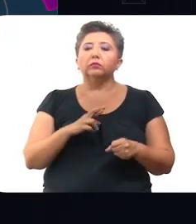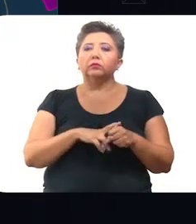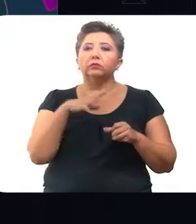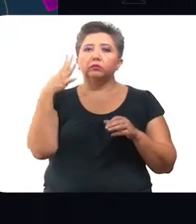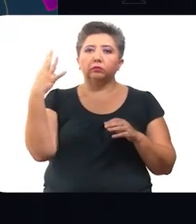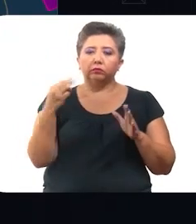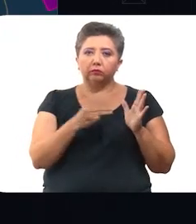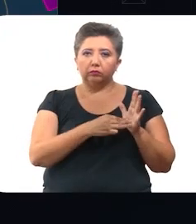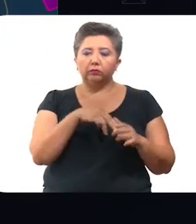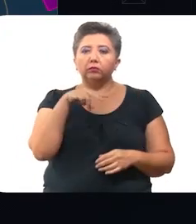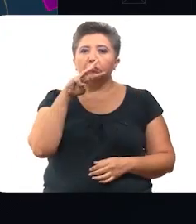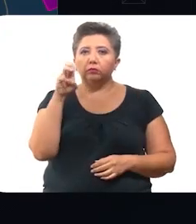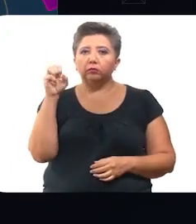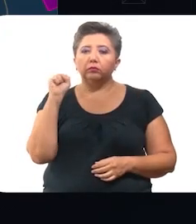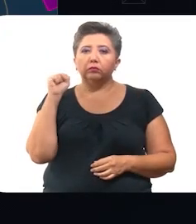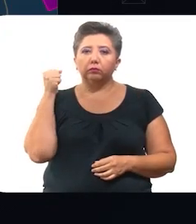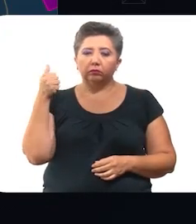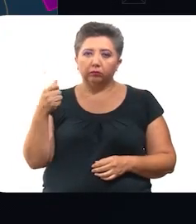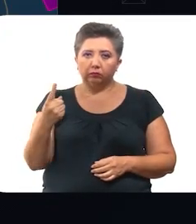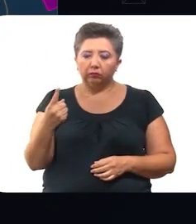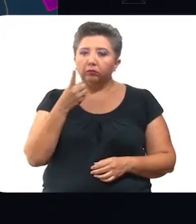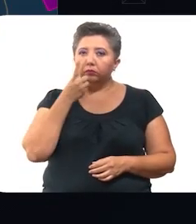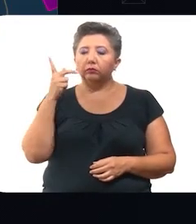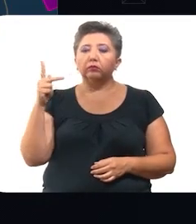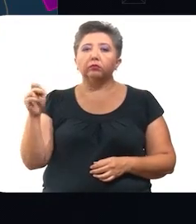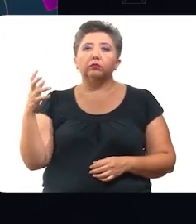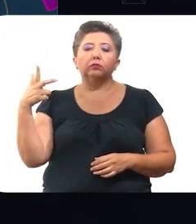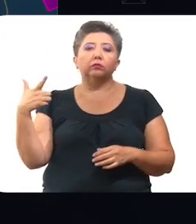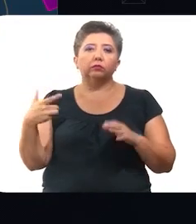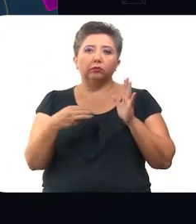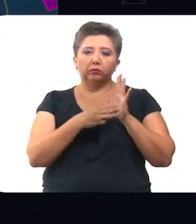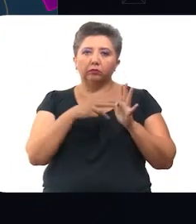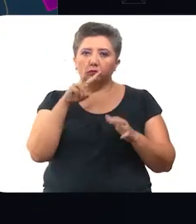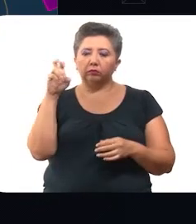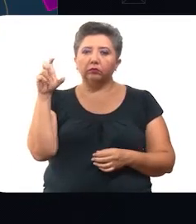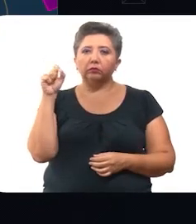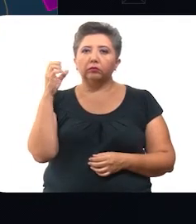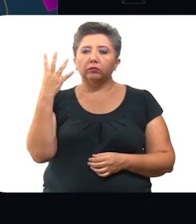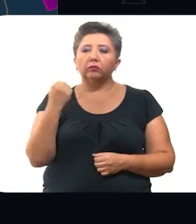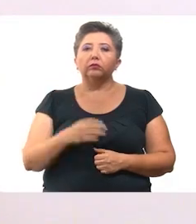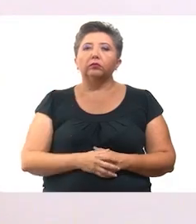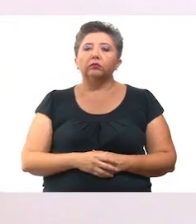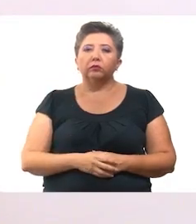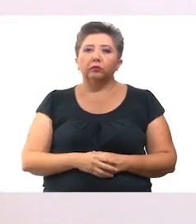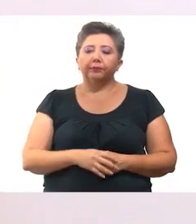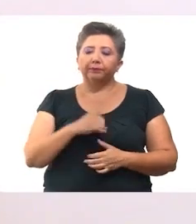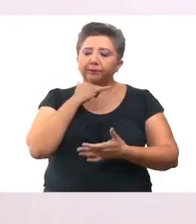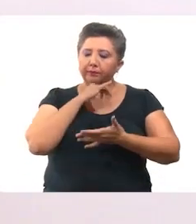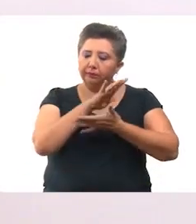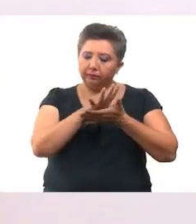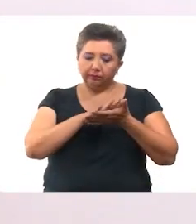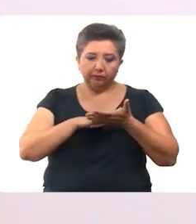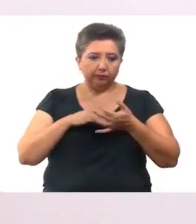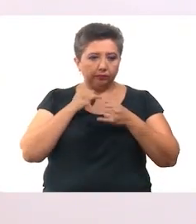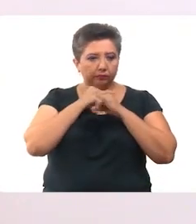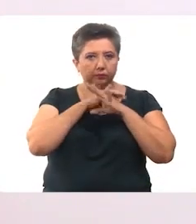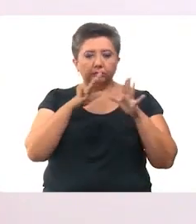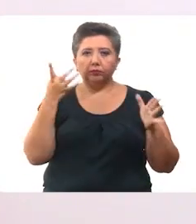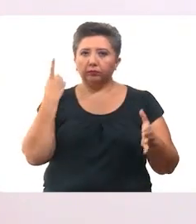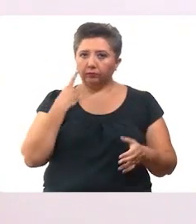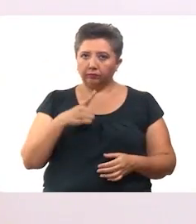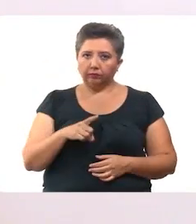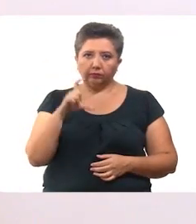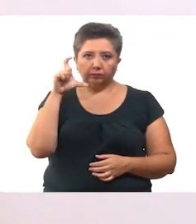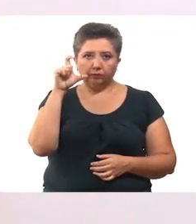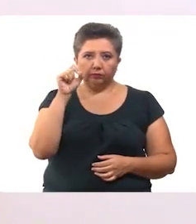sur 4.361 y en la zona poniente 7.229. Lamentablemente en este parte médico